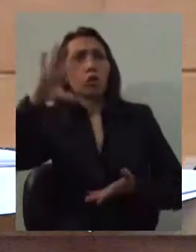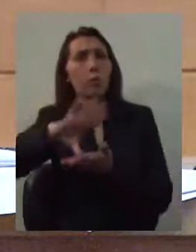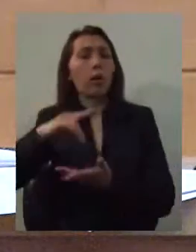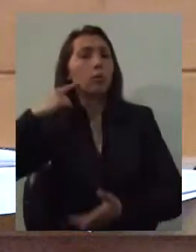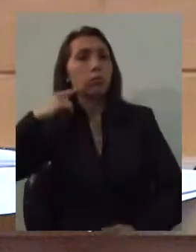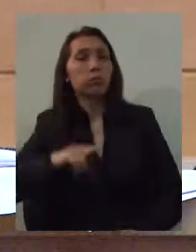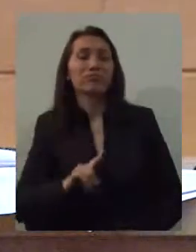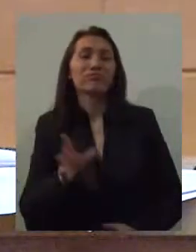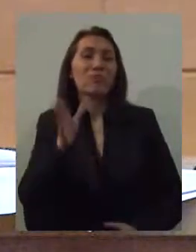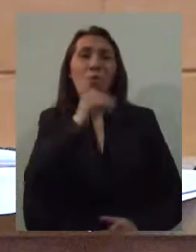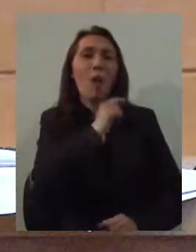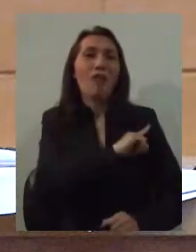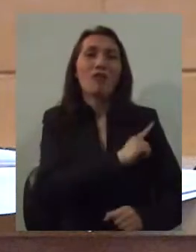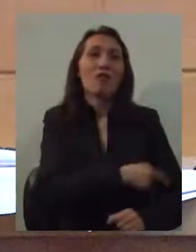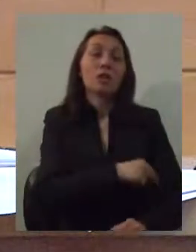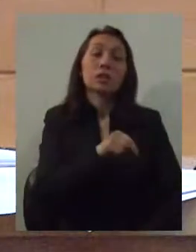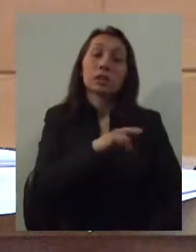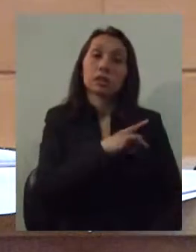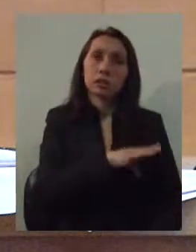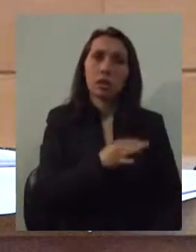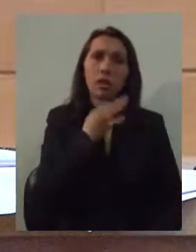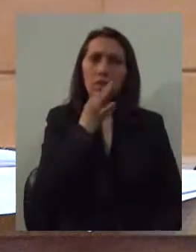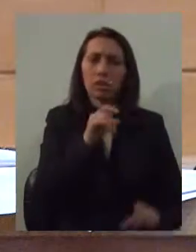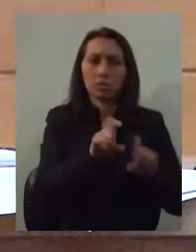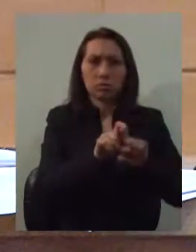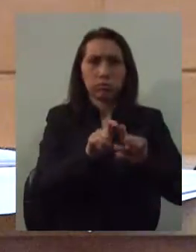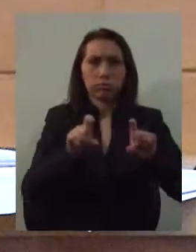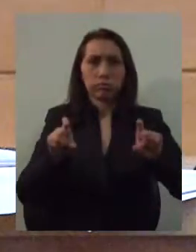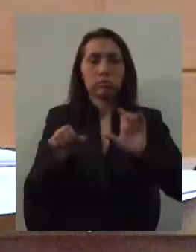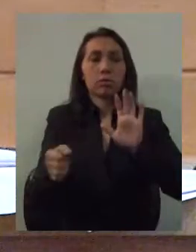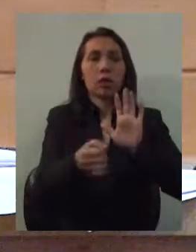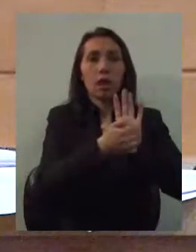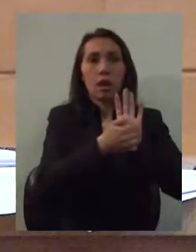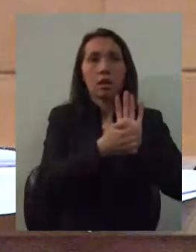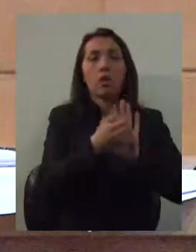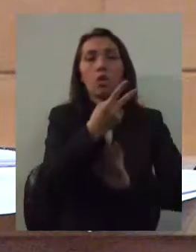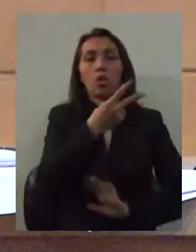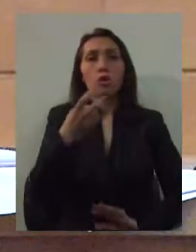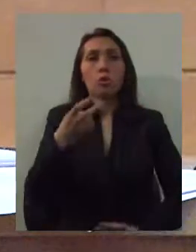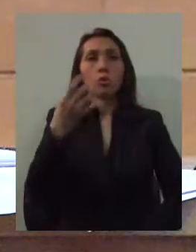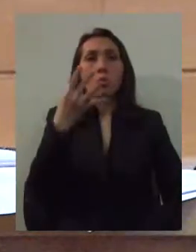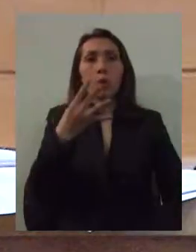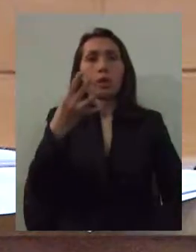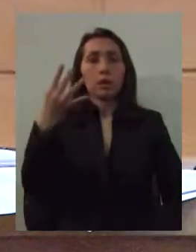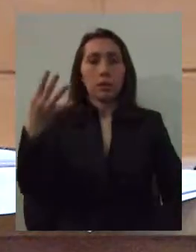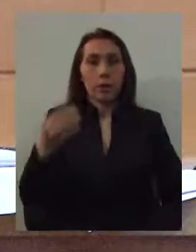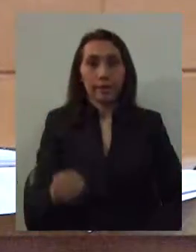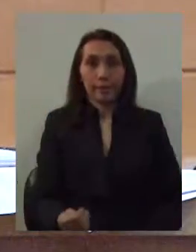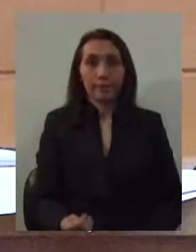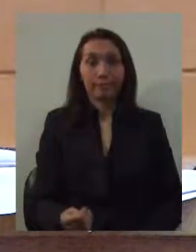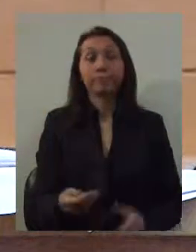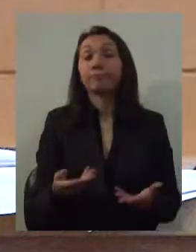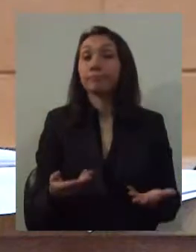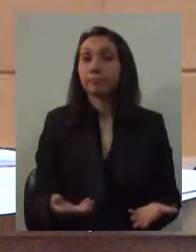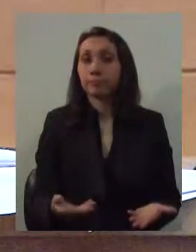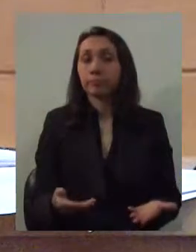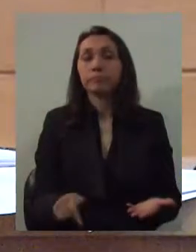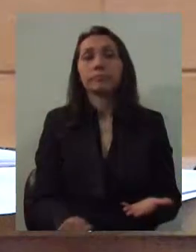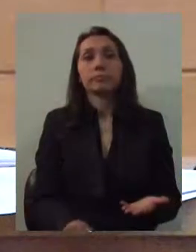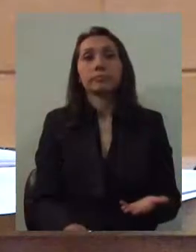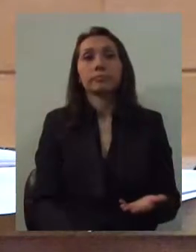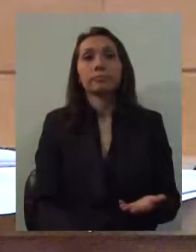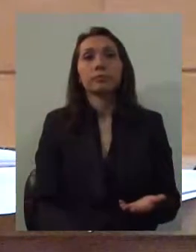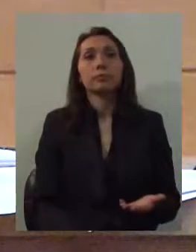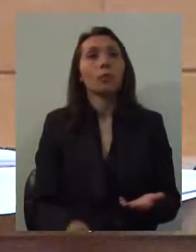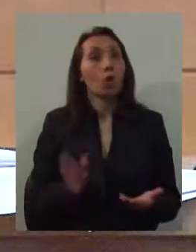tendrá fuerza en Chile. Lo dice expresamente el artículo 244. Ahora,